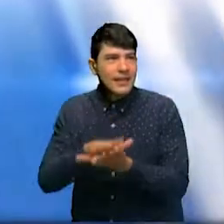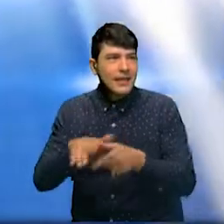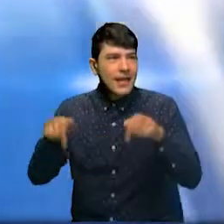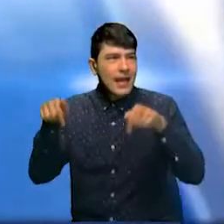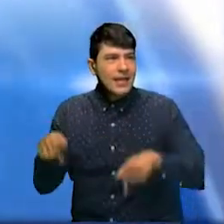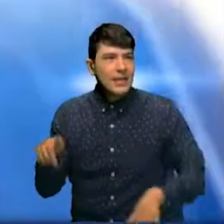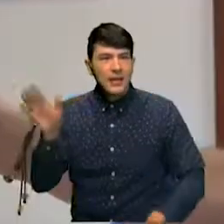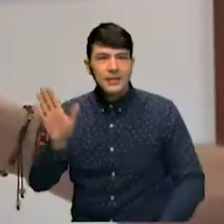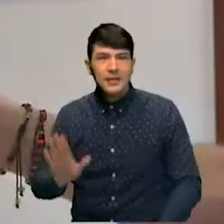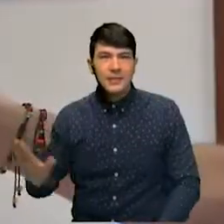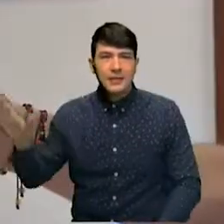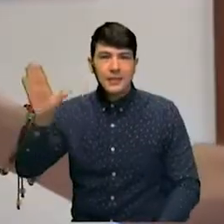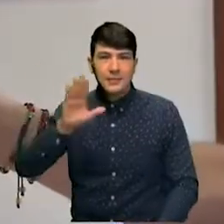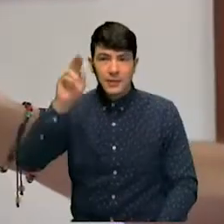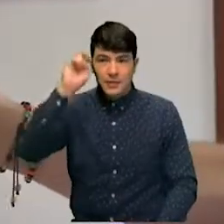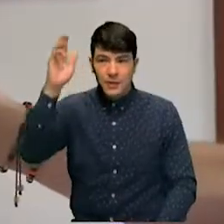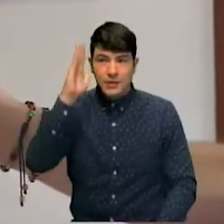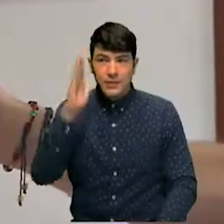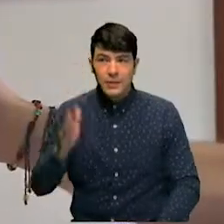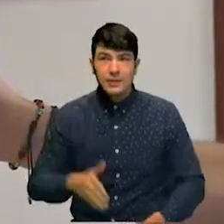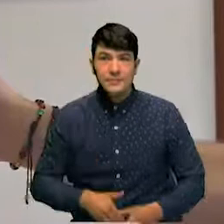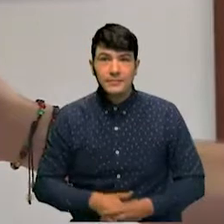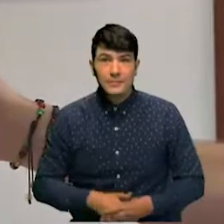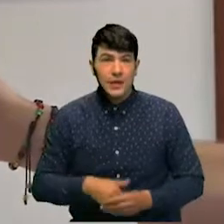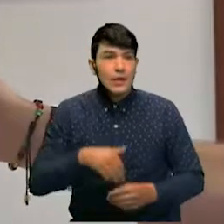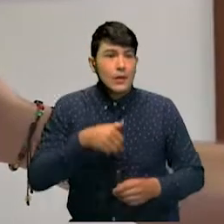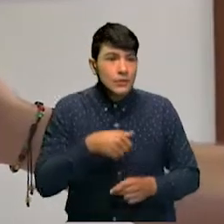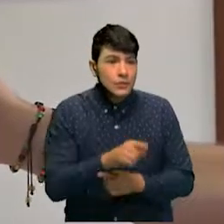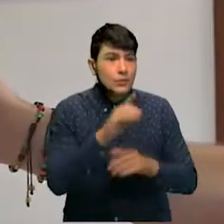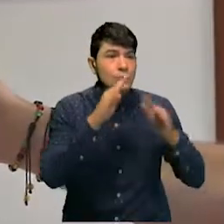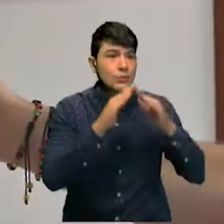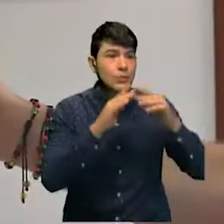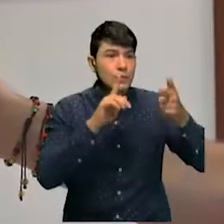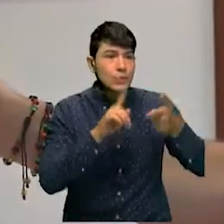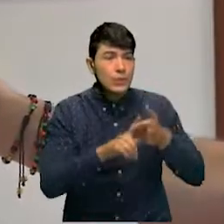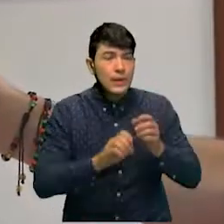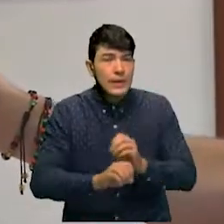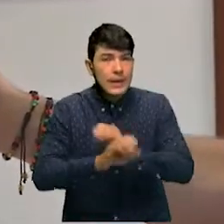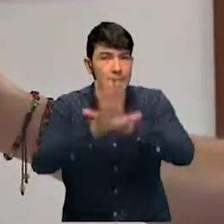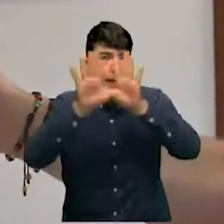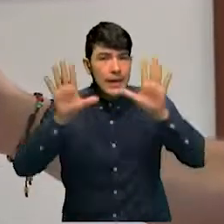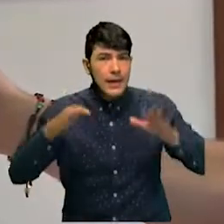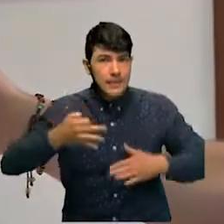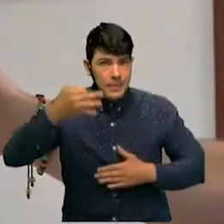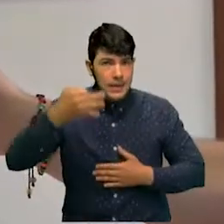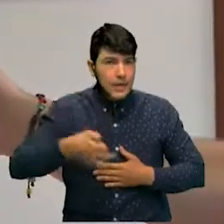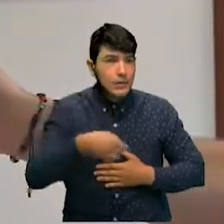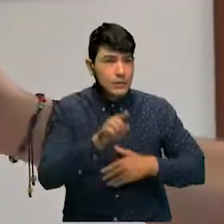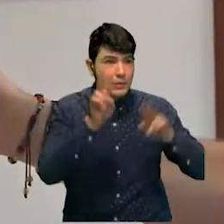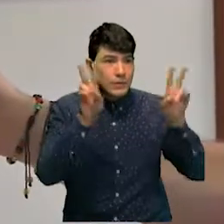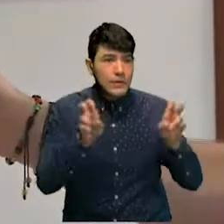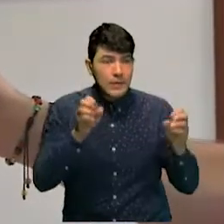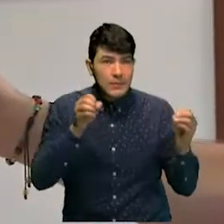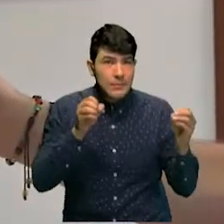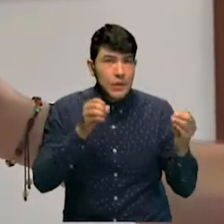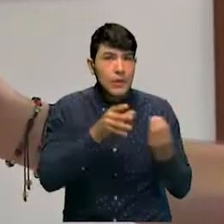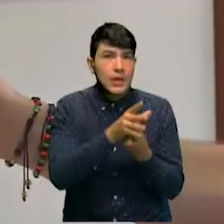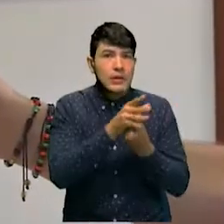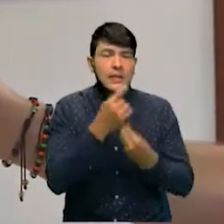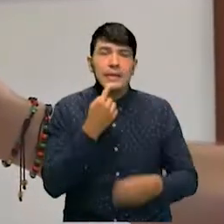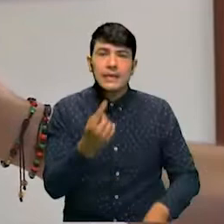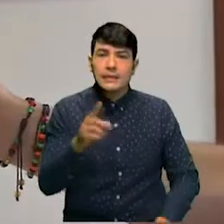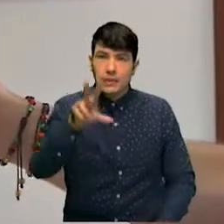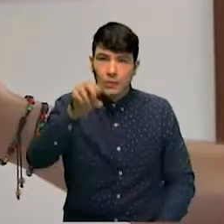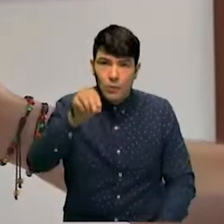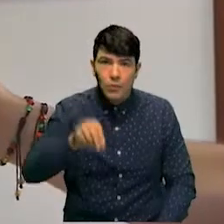departamento. La Iglesia es muy clara y muy precisa de frente al tema de la violencia. Es un no